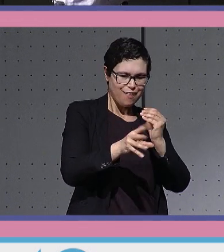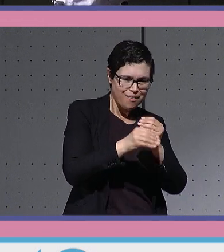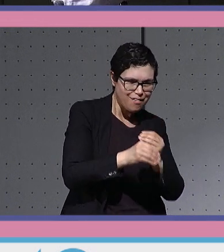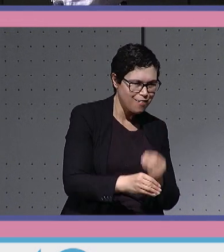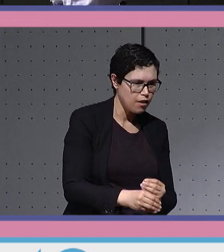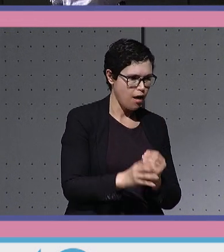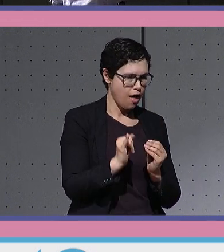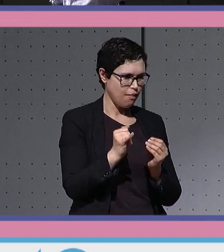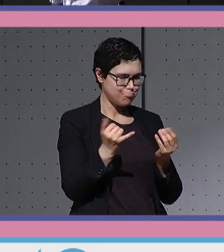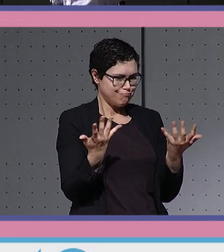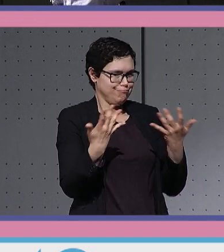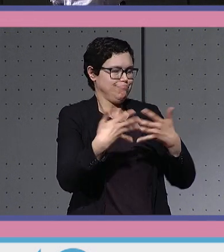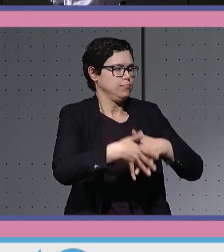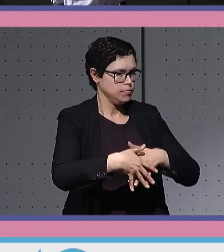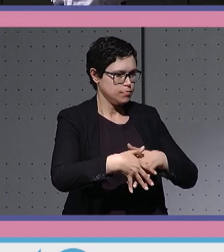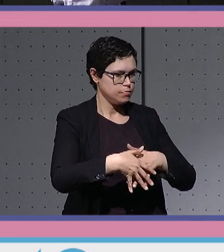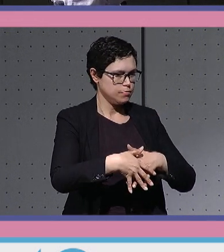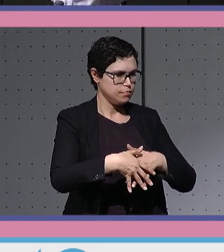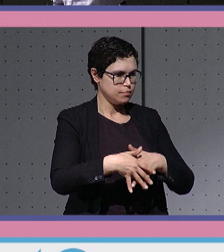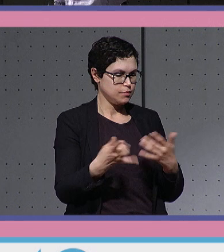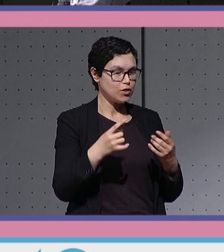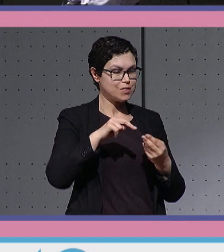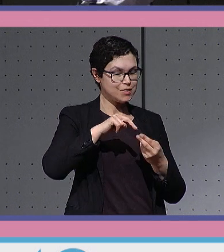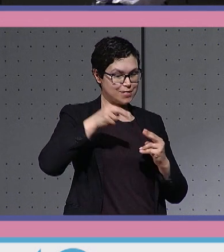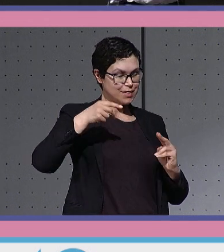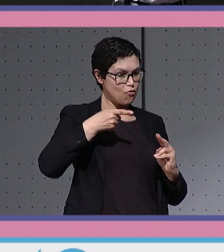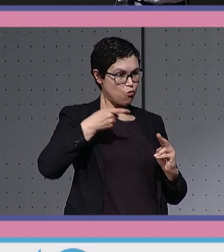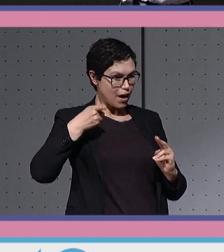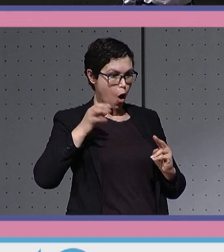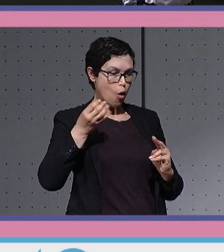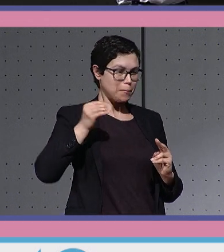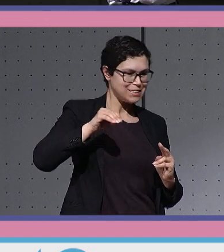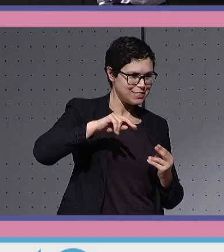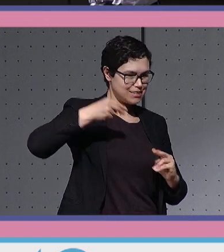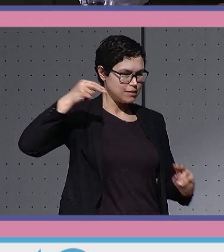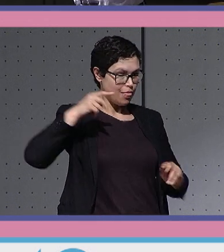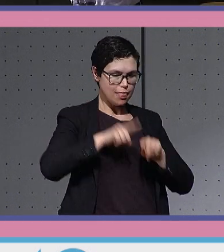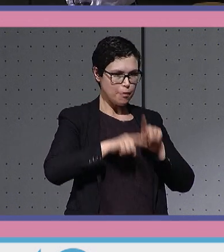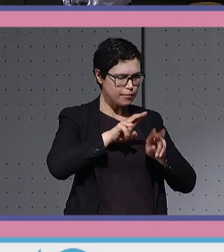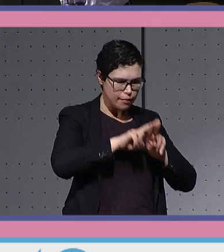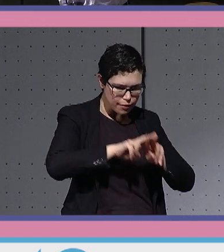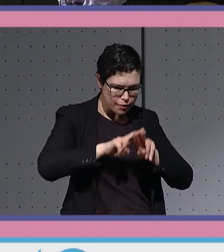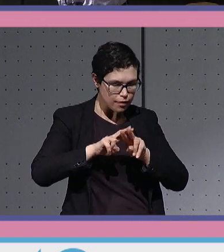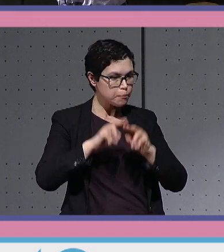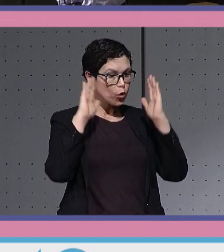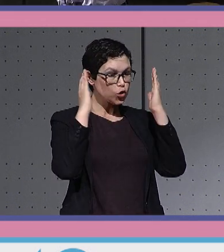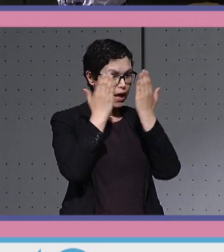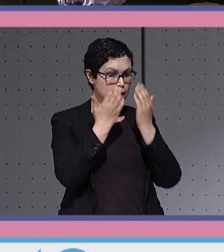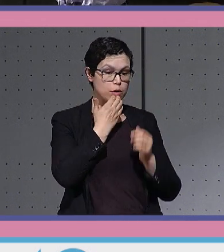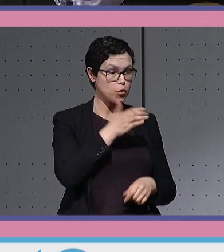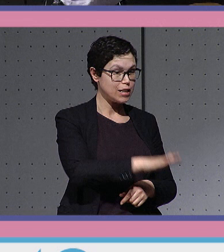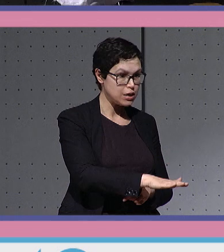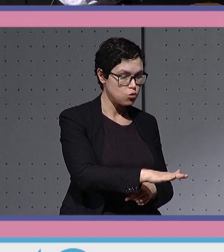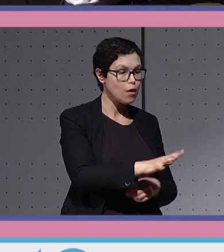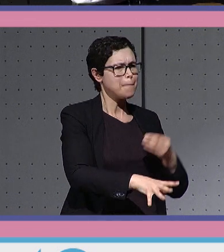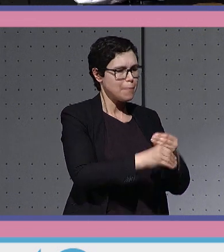veis que estos son delecciones y duplicaciones. Y veis que, por ejemplo, estos niños que tienen TEA, pues este tiene también